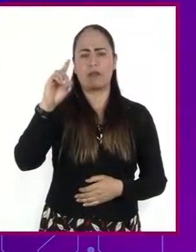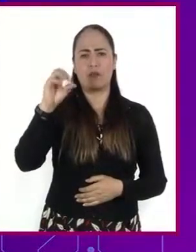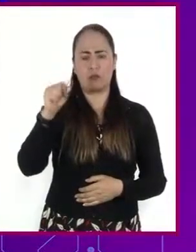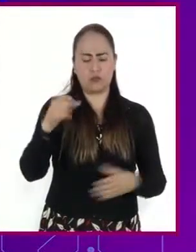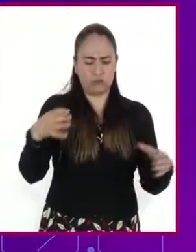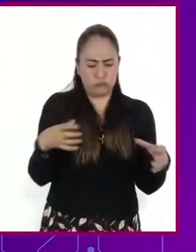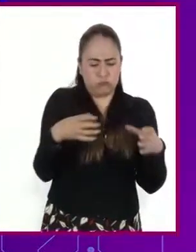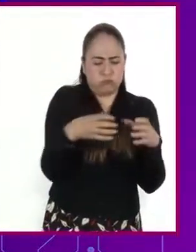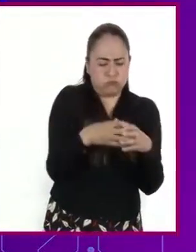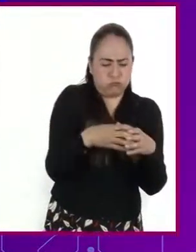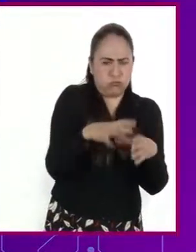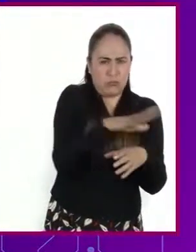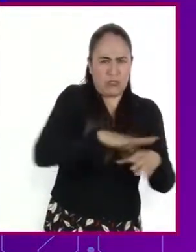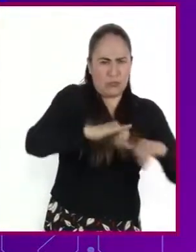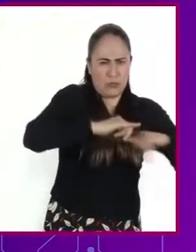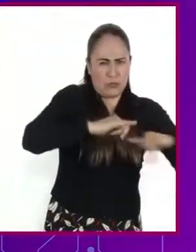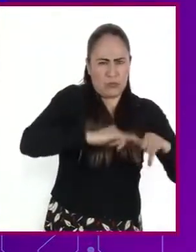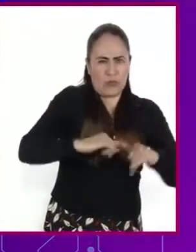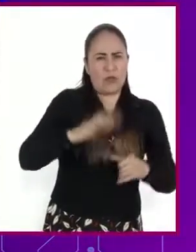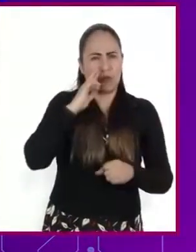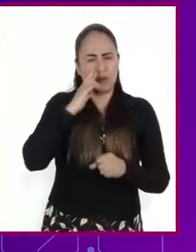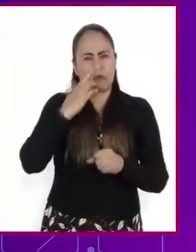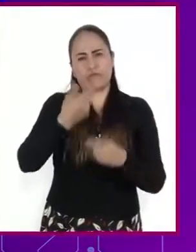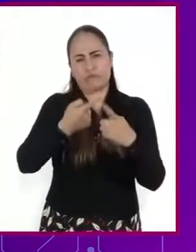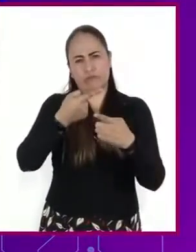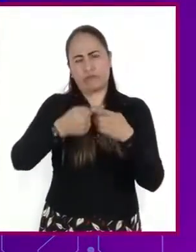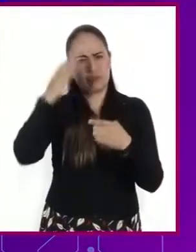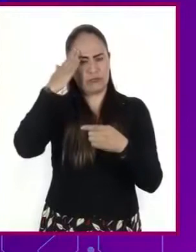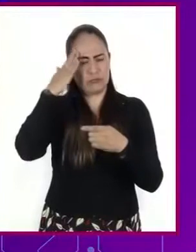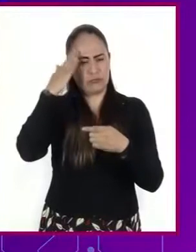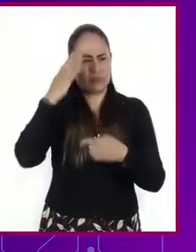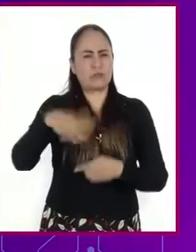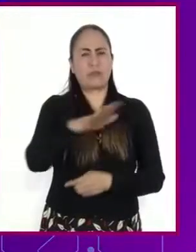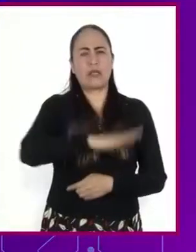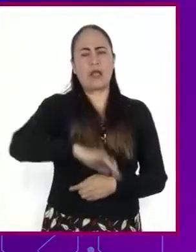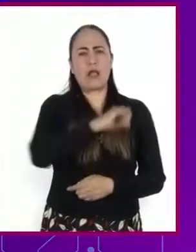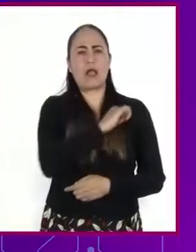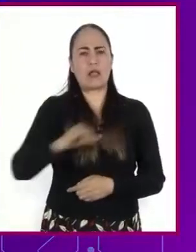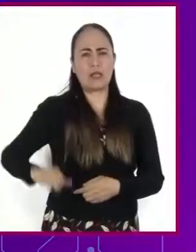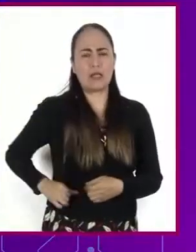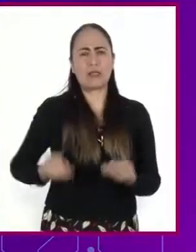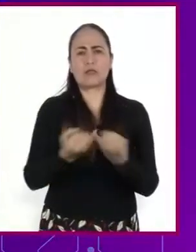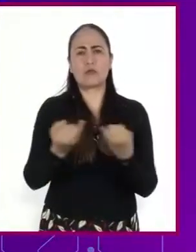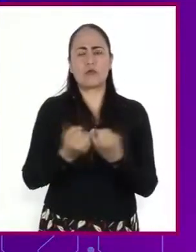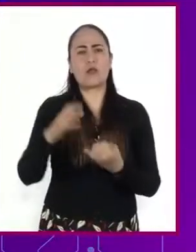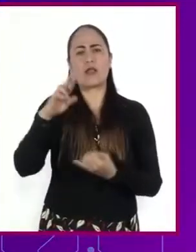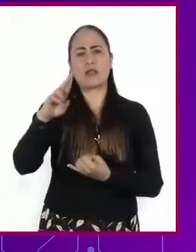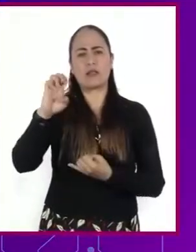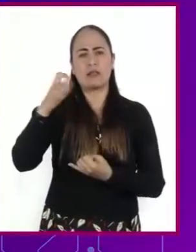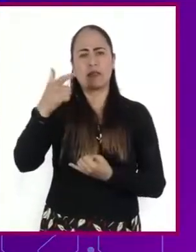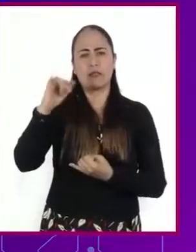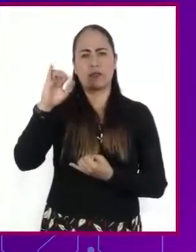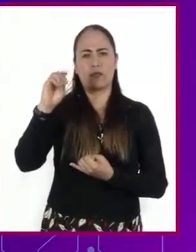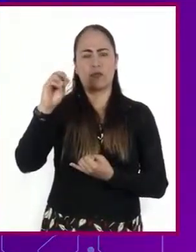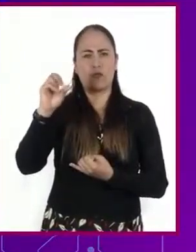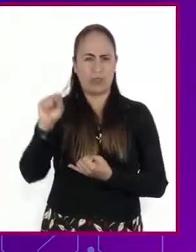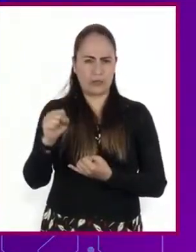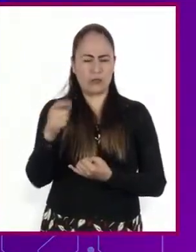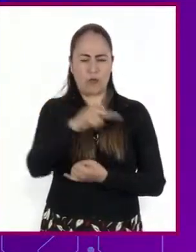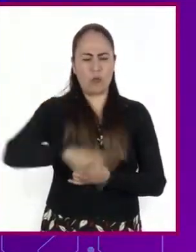impuestos, supervisaba comunidades indígenas, llevaba asuntos judiciales y civiles y administraba